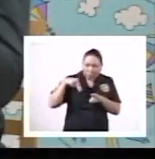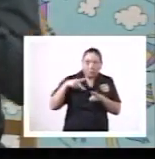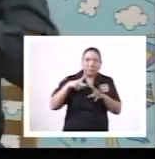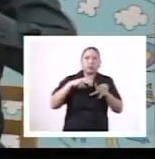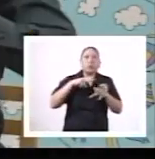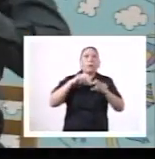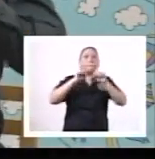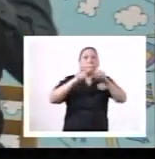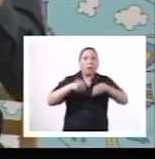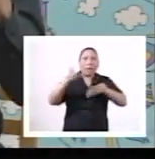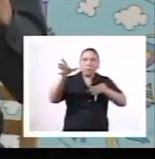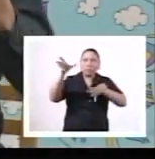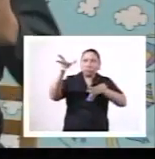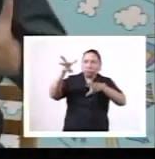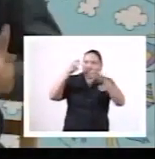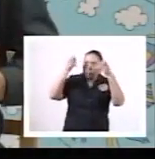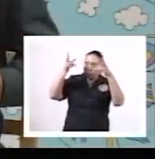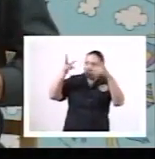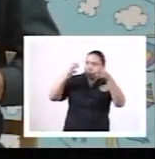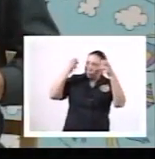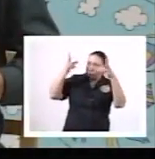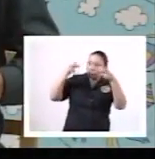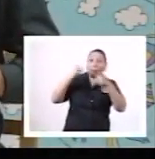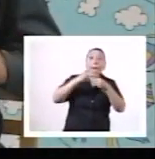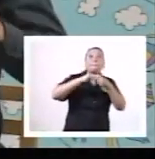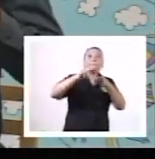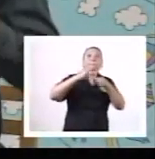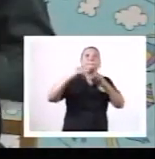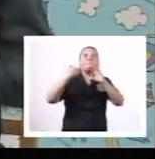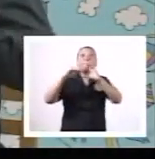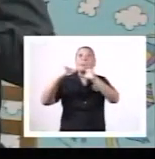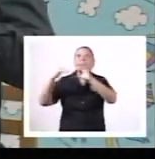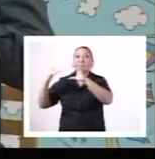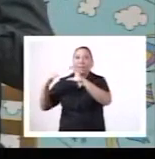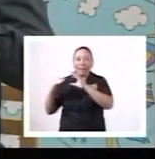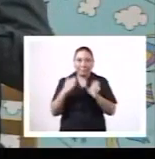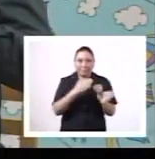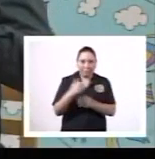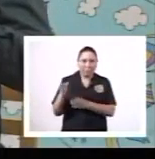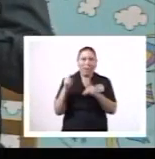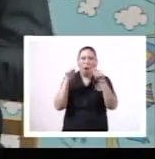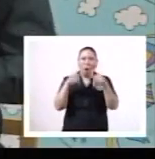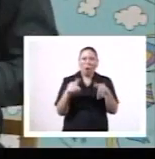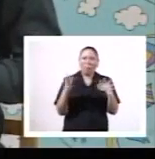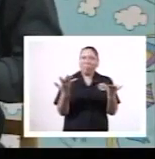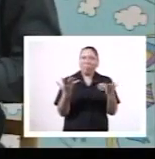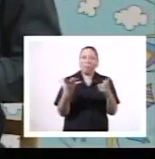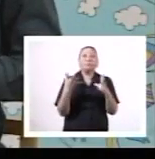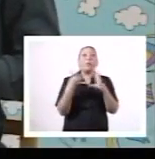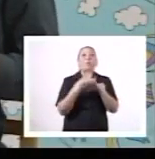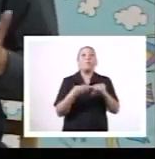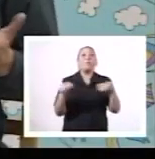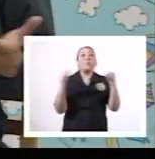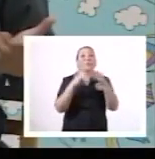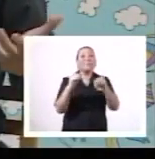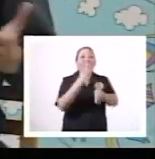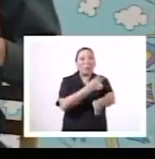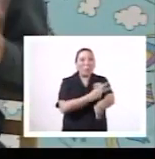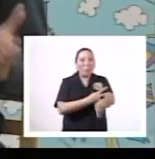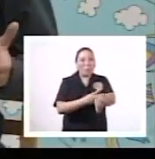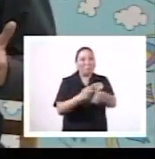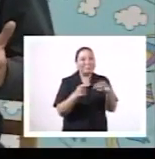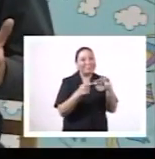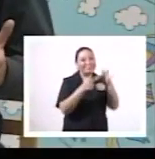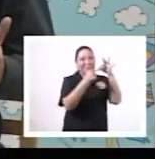absorber todos los mensajes que nos llegan. Hoy les tengo un cuento muy especial que habla sobre